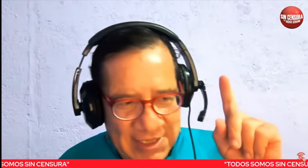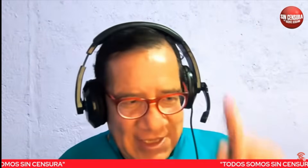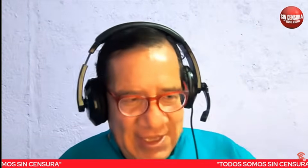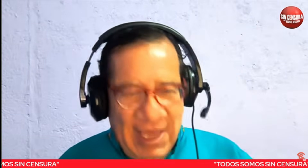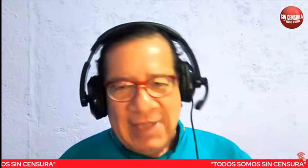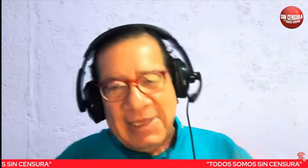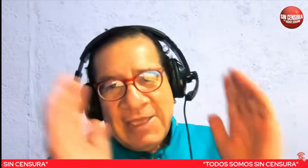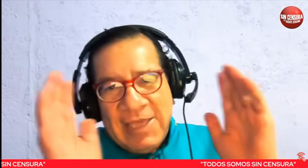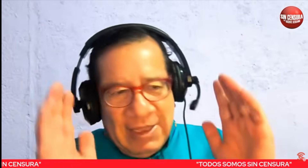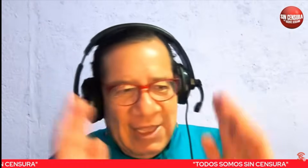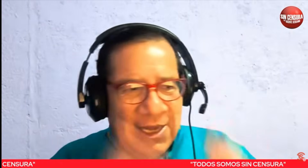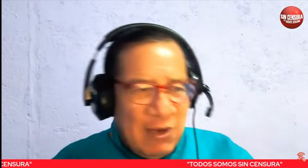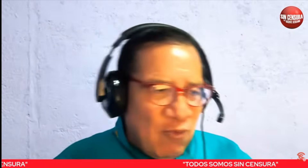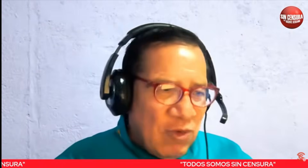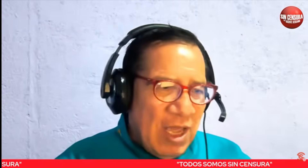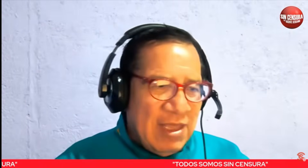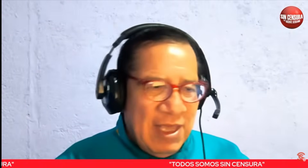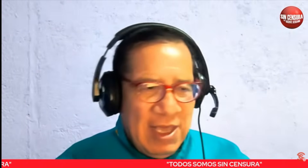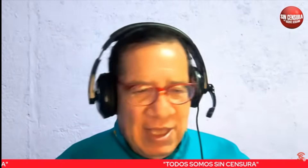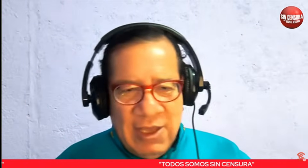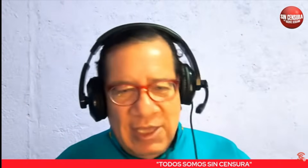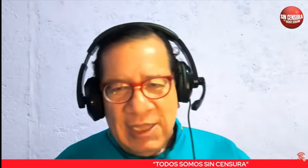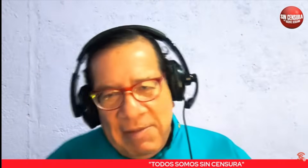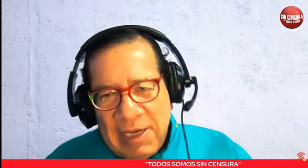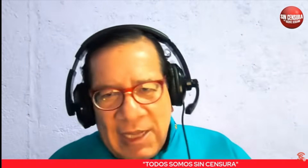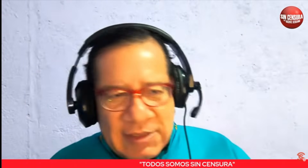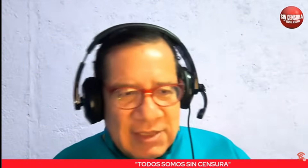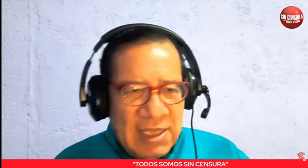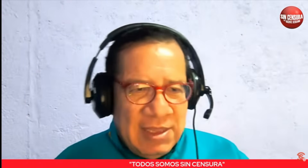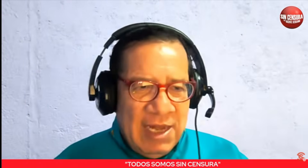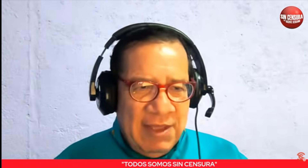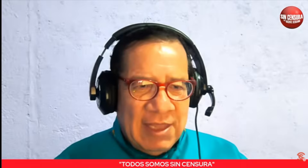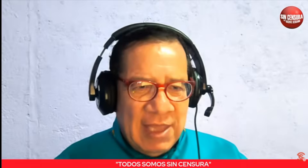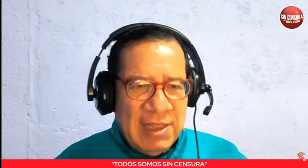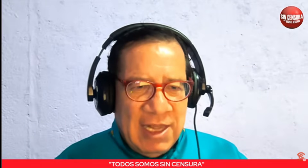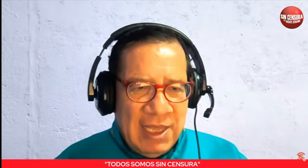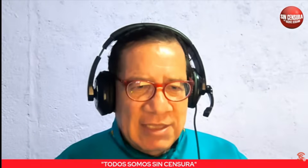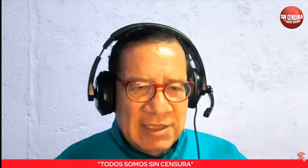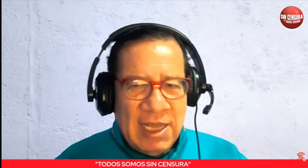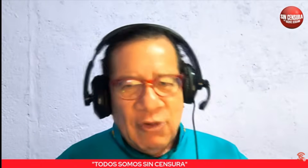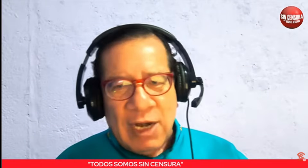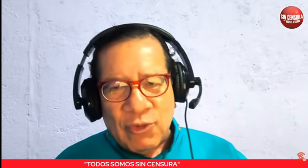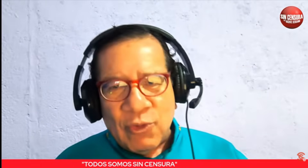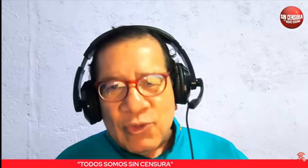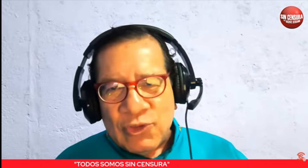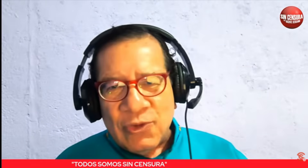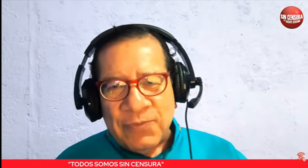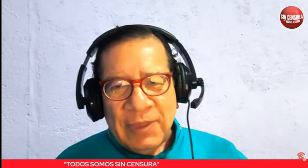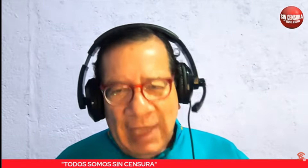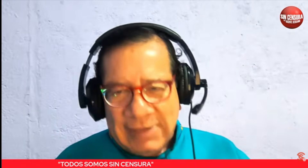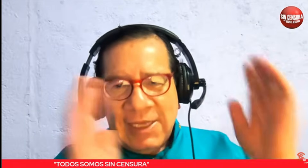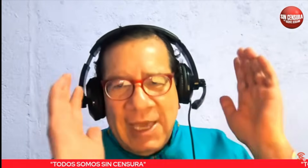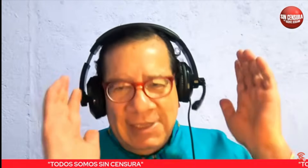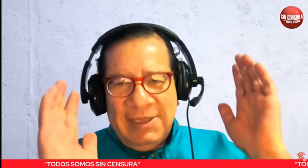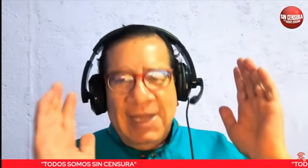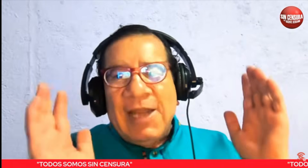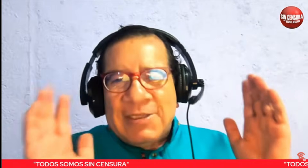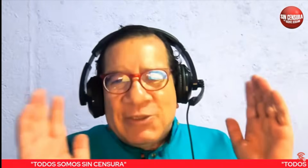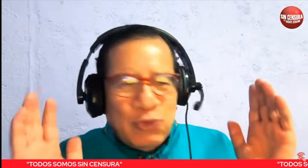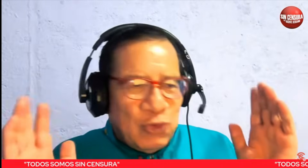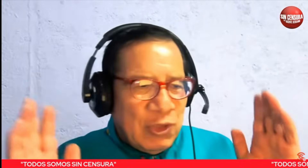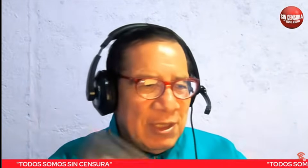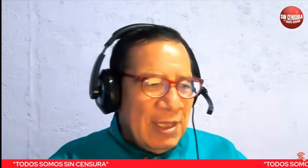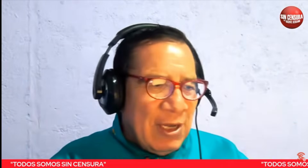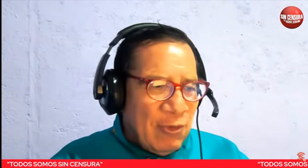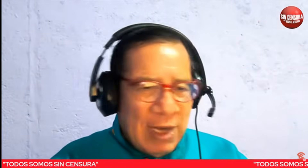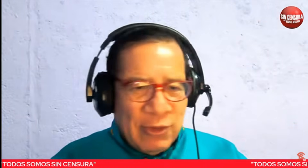CISEN, así que ya tienen una idea, y daba clases de inteligencia, Leonardo Curcio. Así que allí tienen el